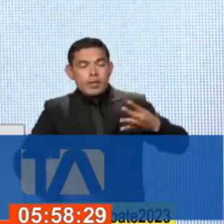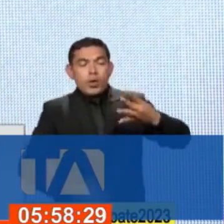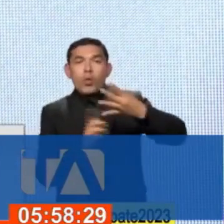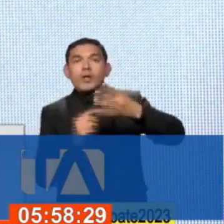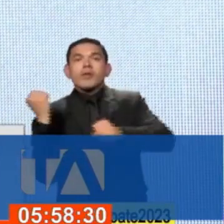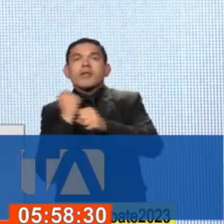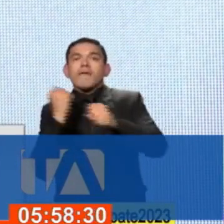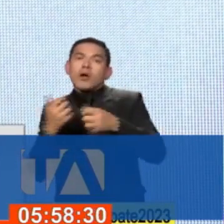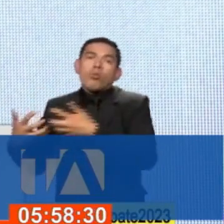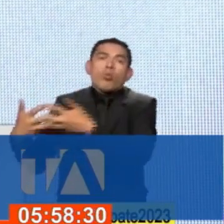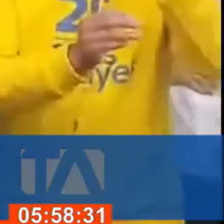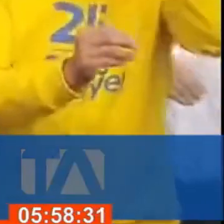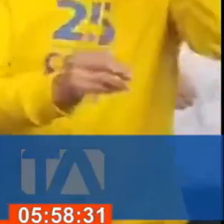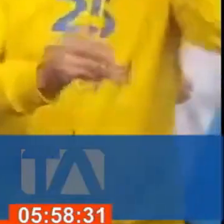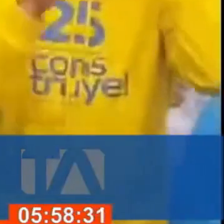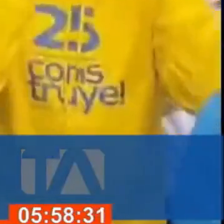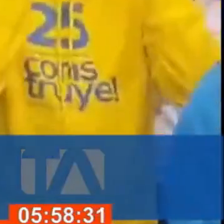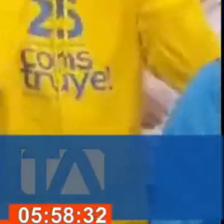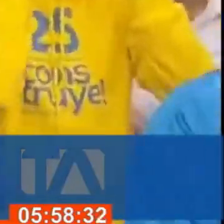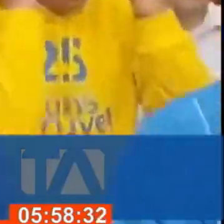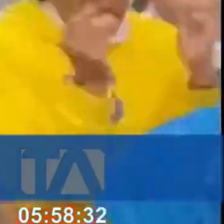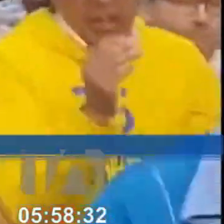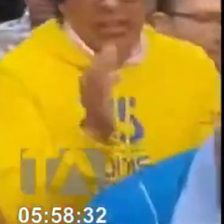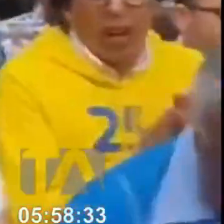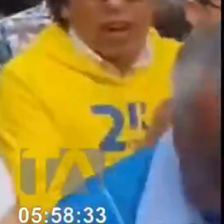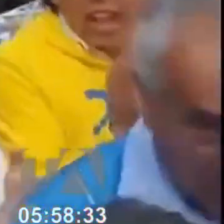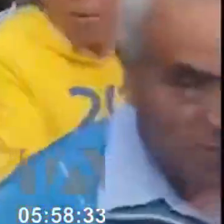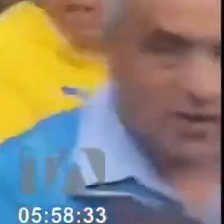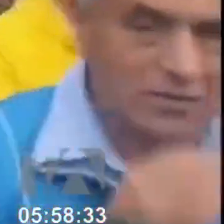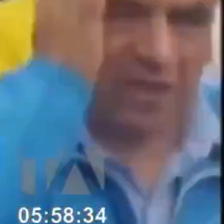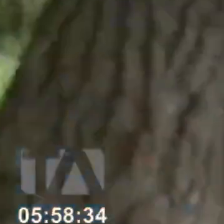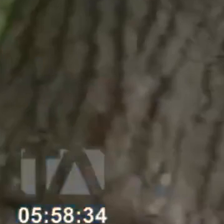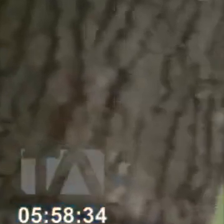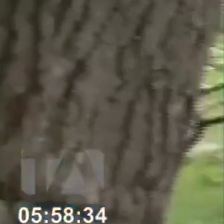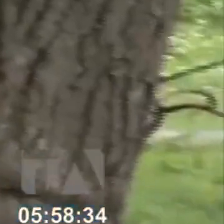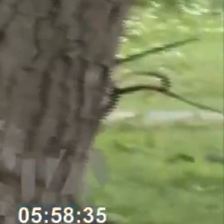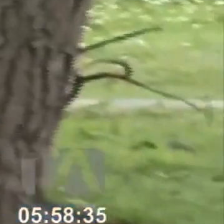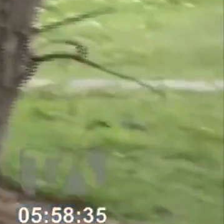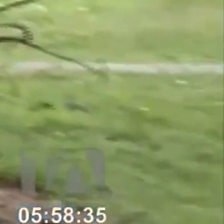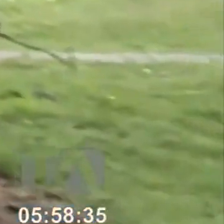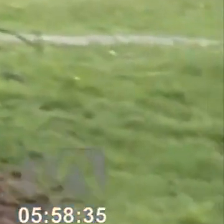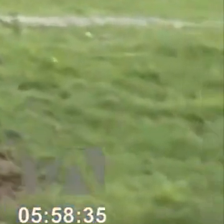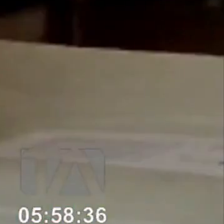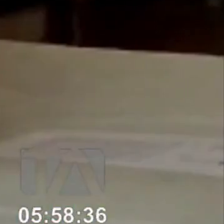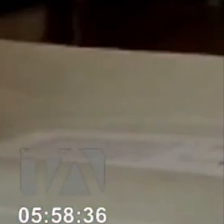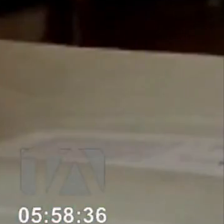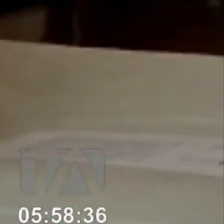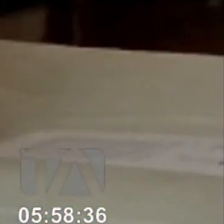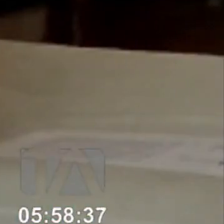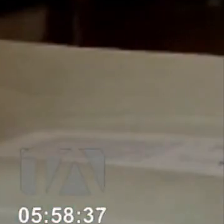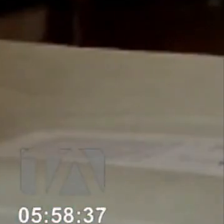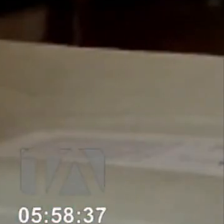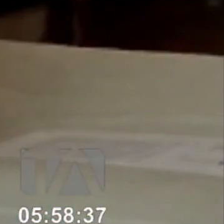el trabajo en conjunto con los gatos González en su intervención se refirió a la muerte de villavicencio y afirmó que de llegar al poder